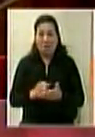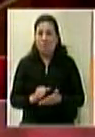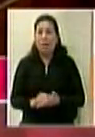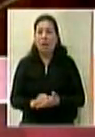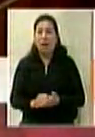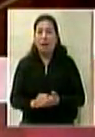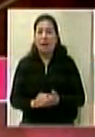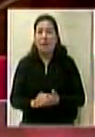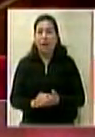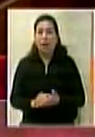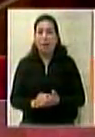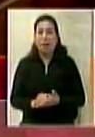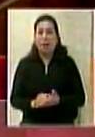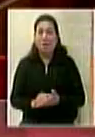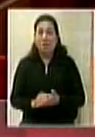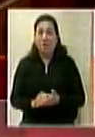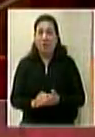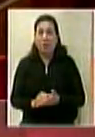Público,